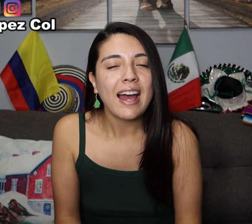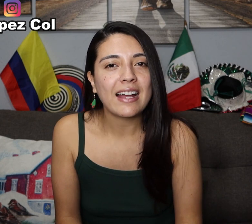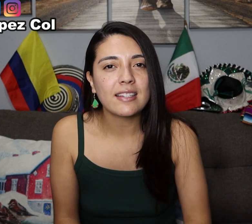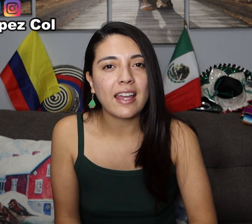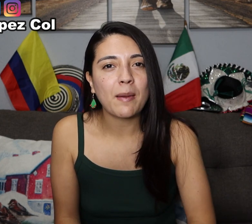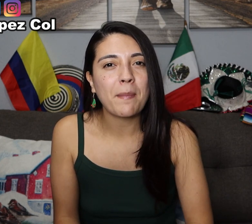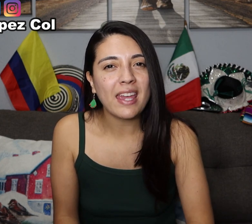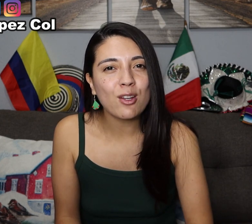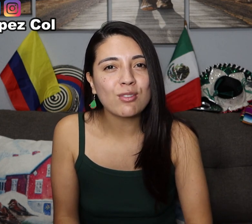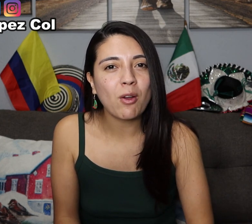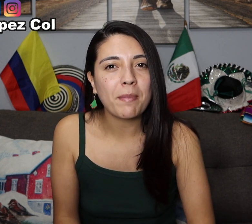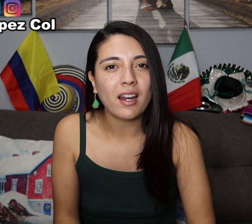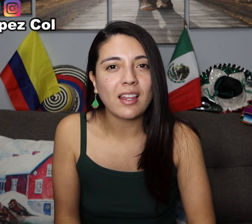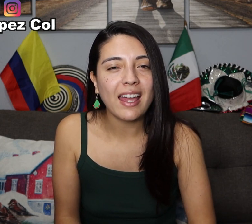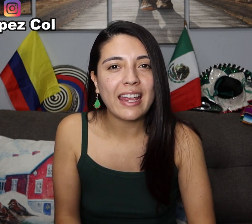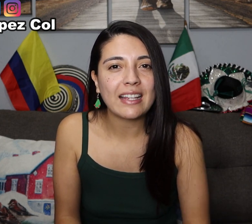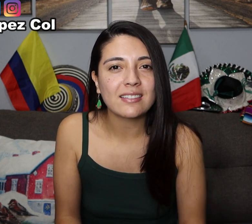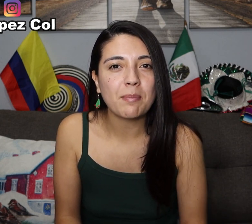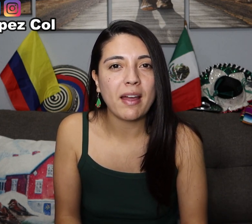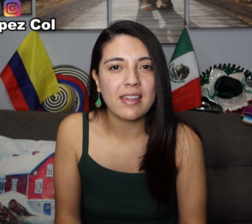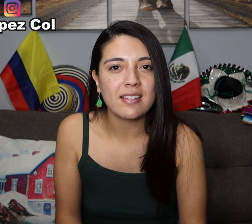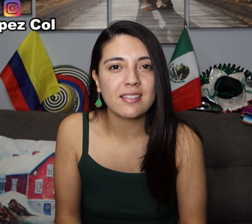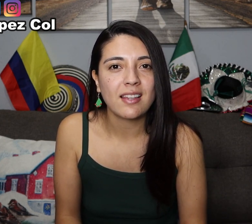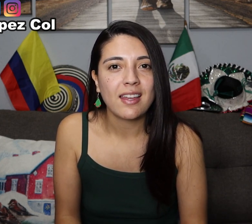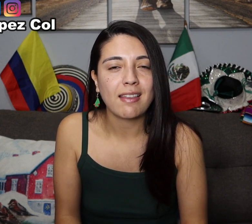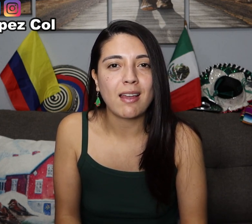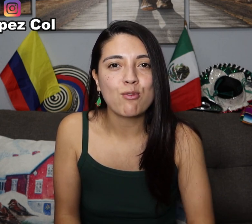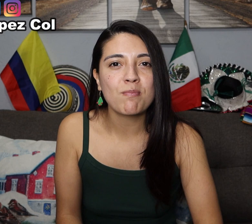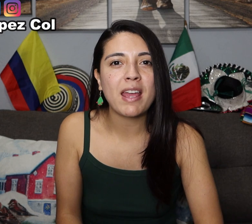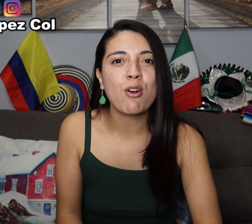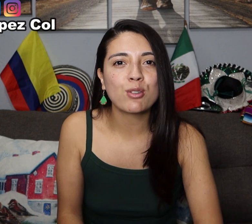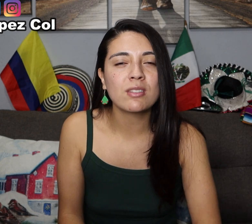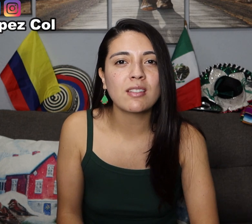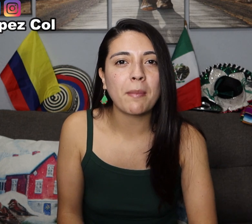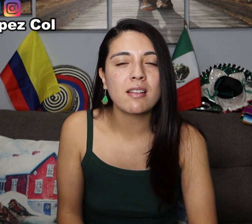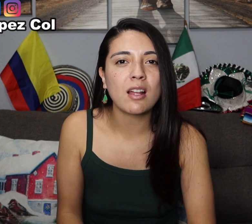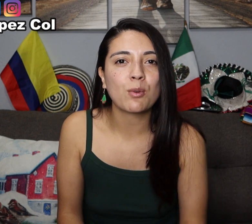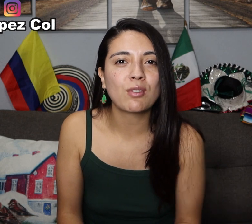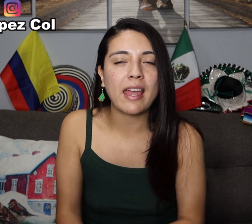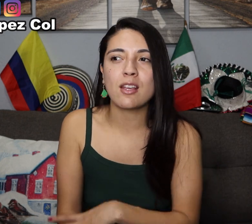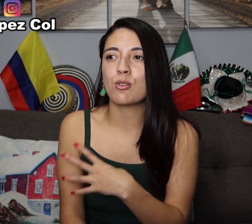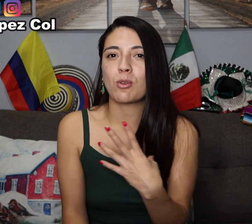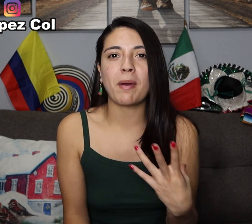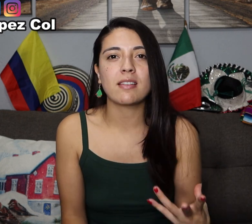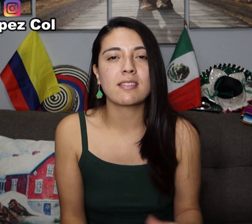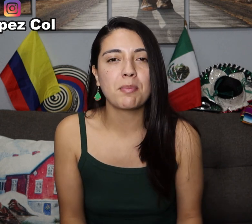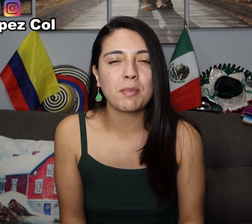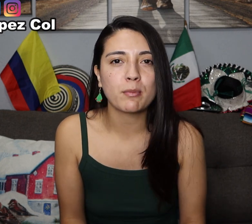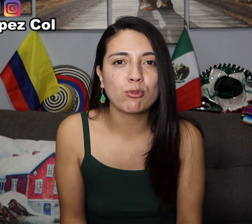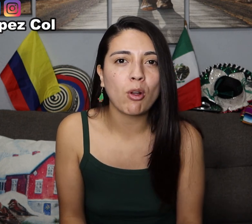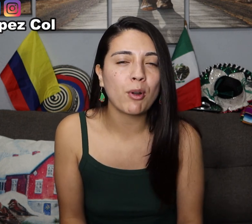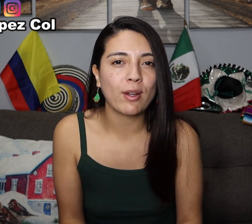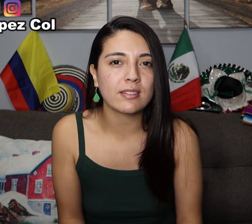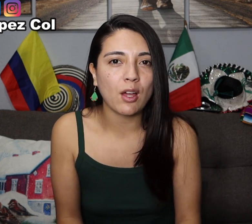cuestiones. Así que México se convierta en este país que tenga un mejor sistema de salud que incluso países de